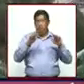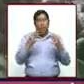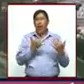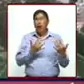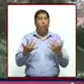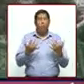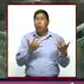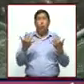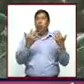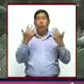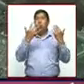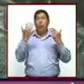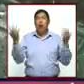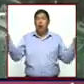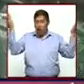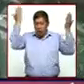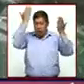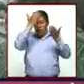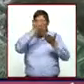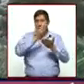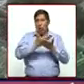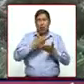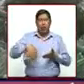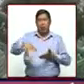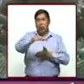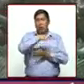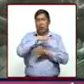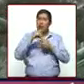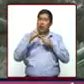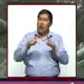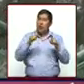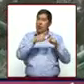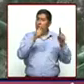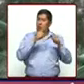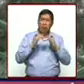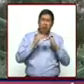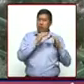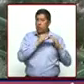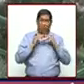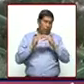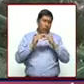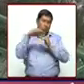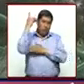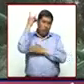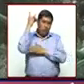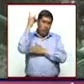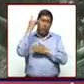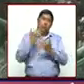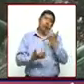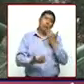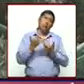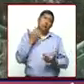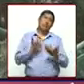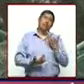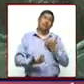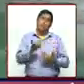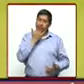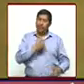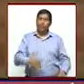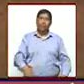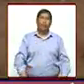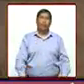ha llegado hasta los cielos de las principales capitales de nuestro país, producto de los incendios